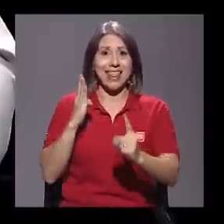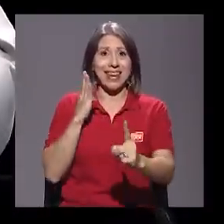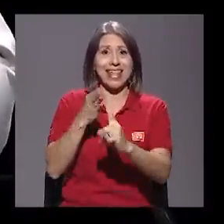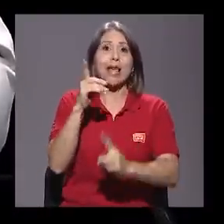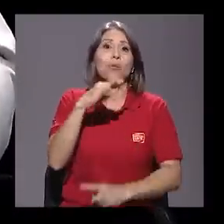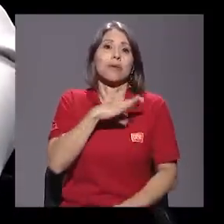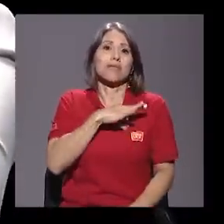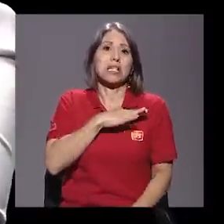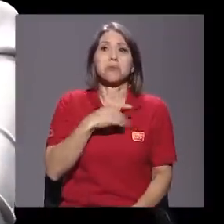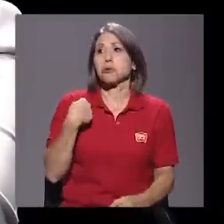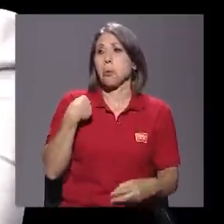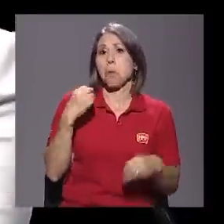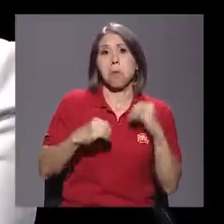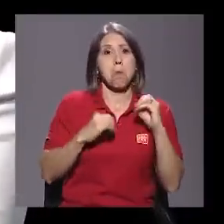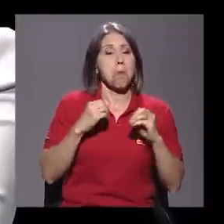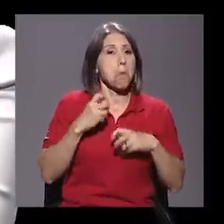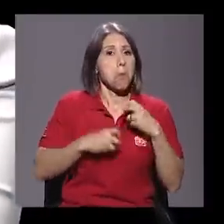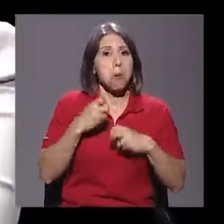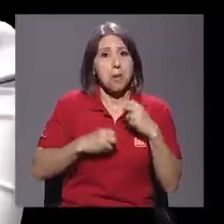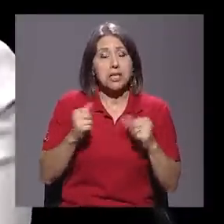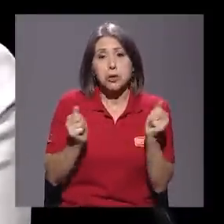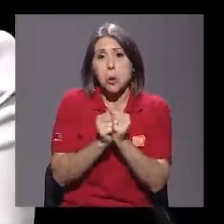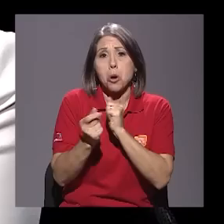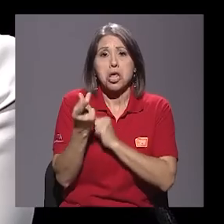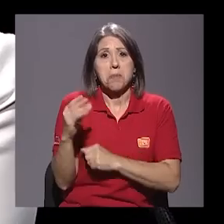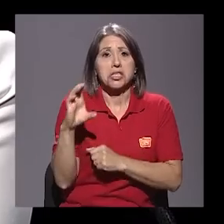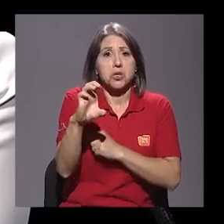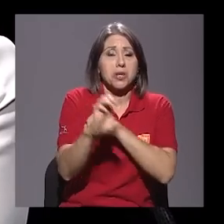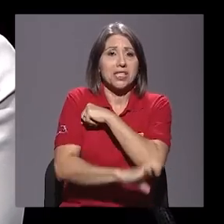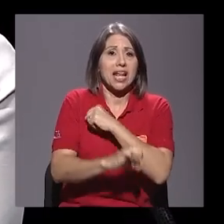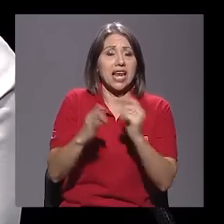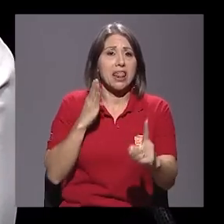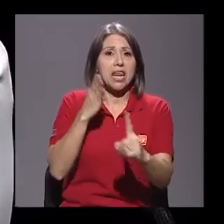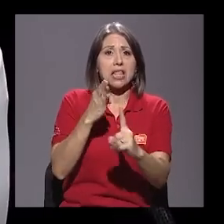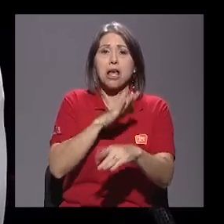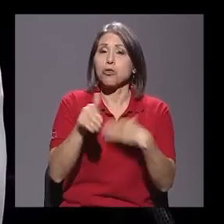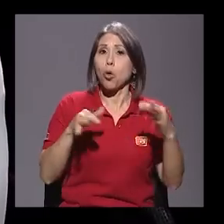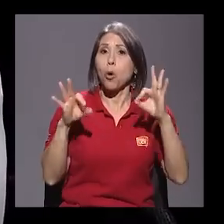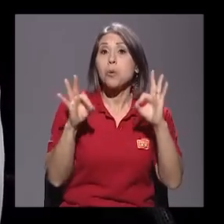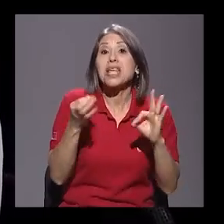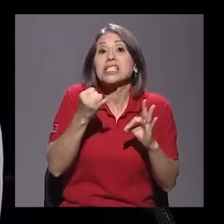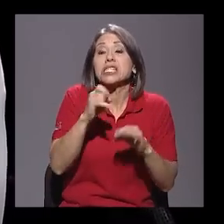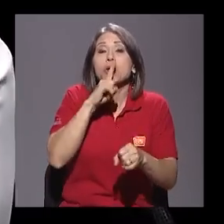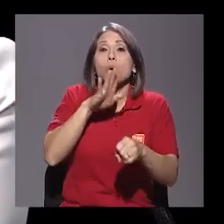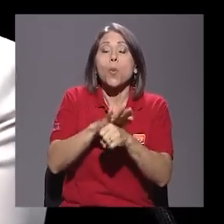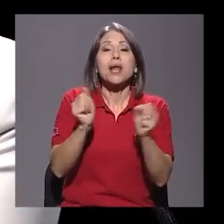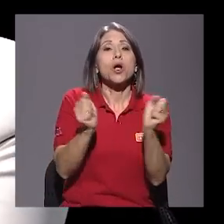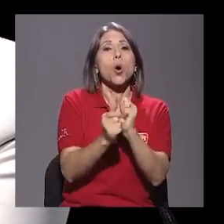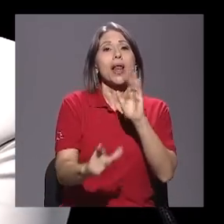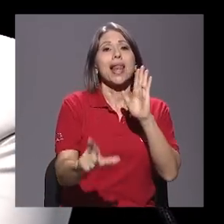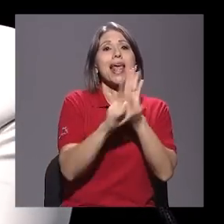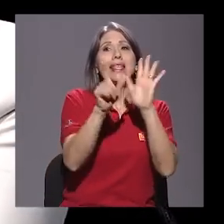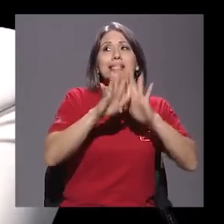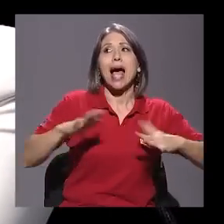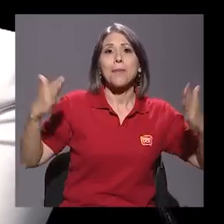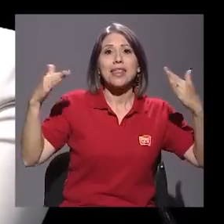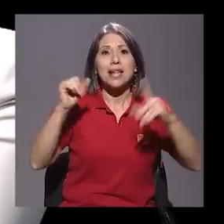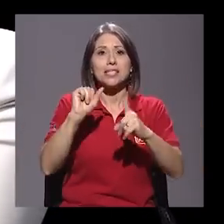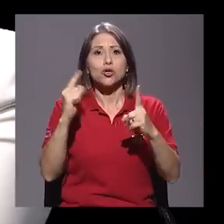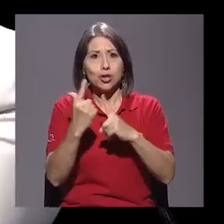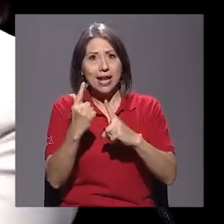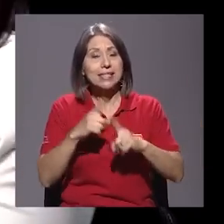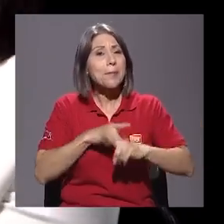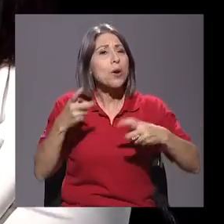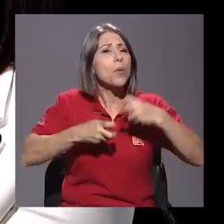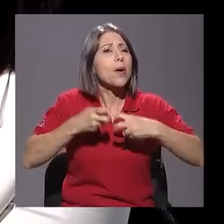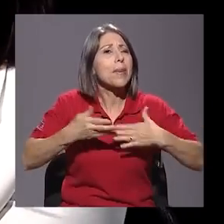modelo de desarrollo. Yo no tengo problemas con la inversión extranjera directa, todo bien siempre y cuando cumplan con las leyes ambientales y sociales que corresponde, pero el problema